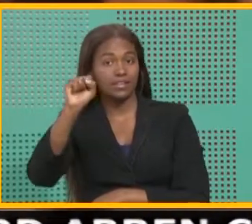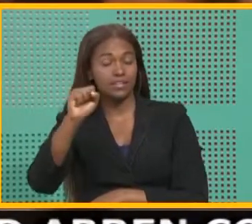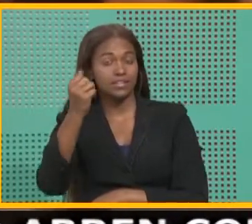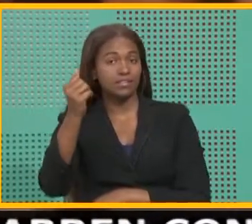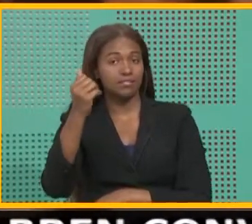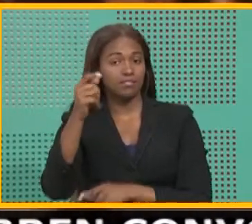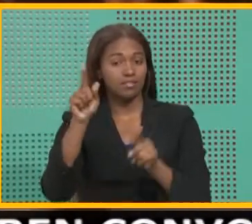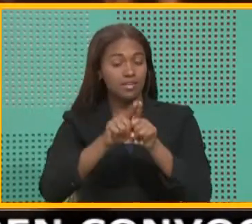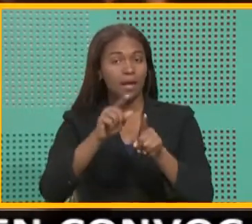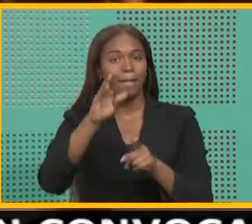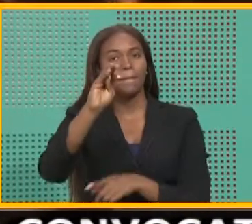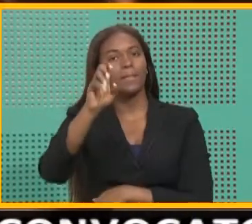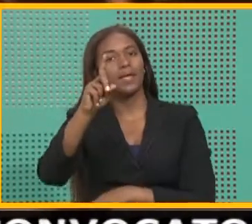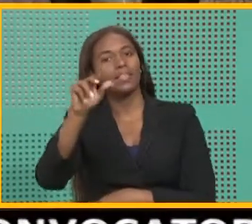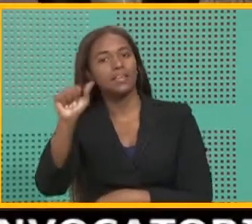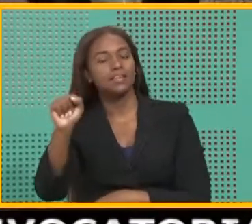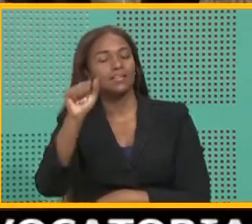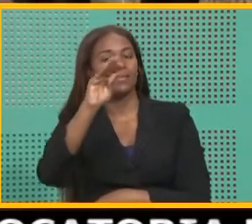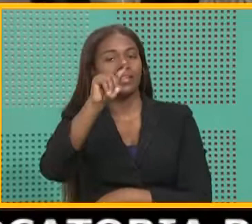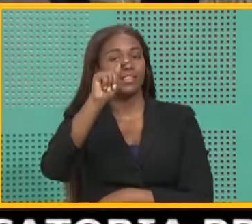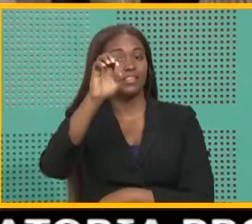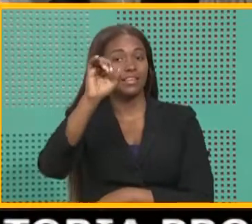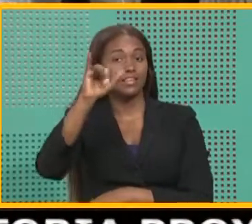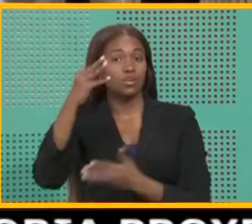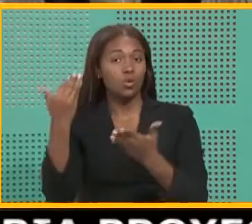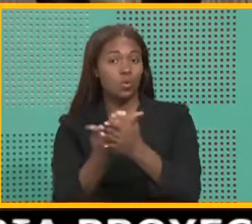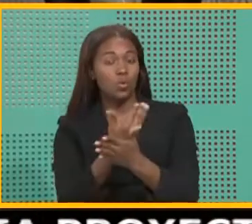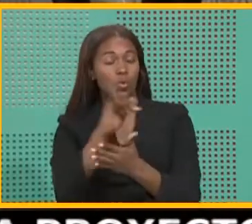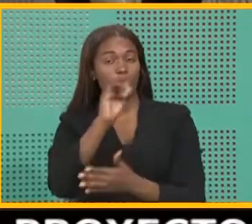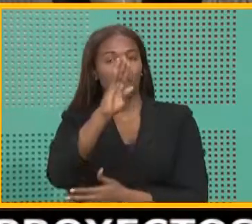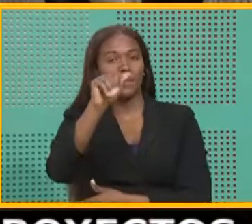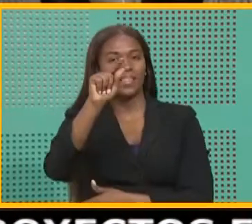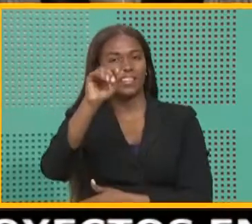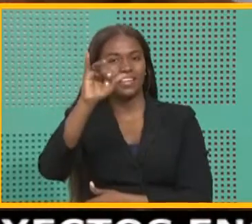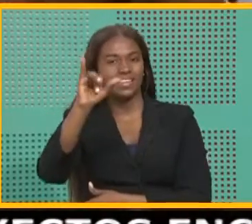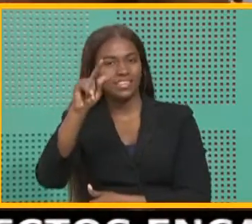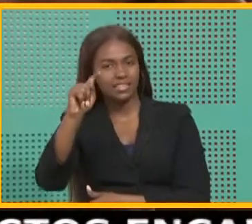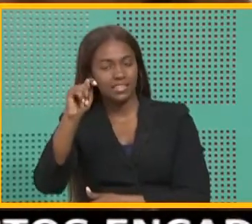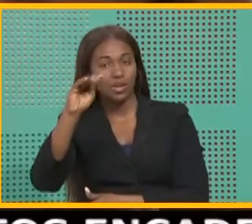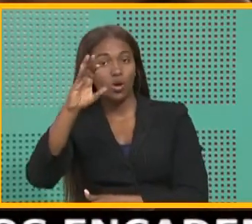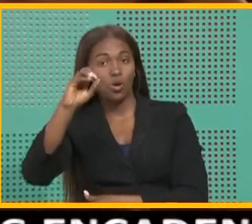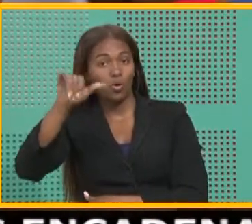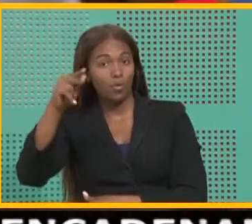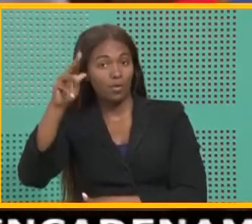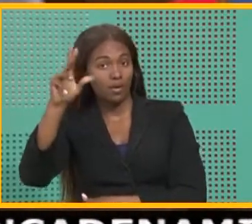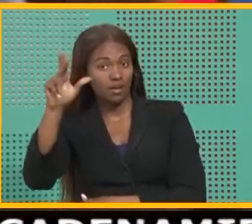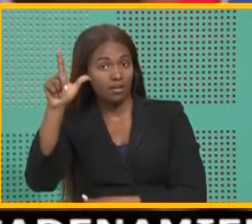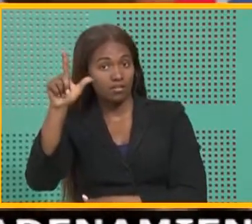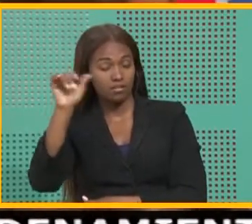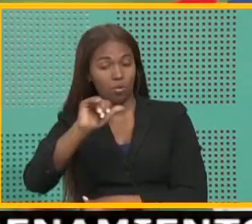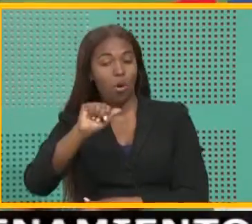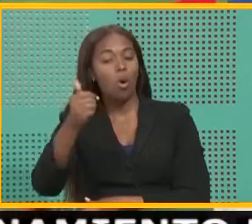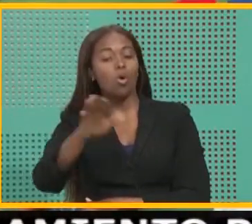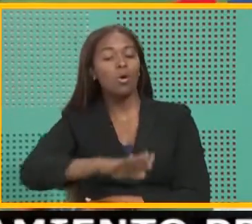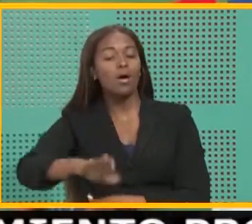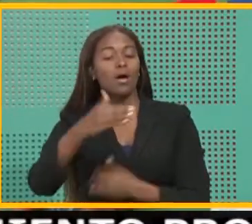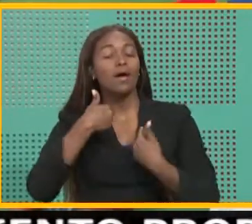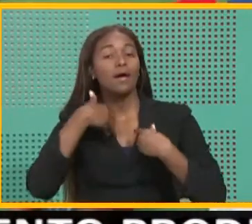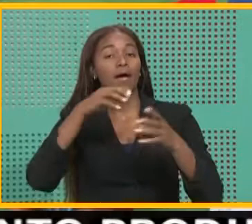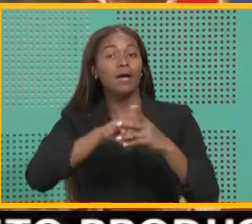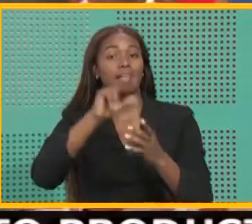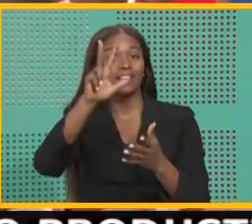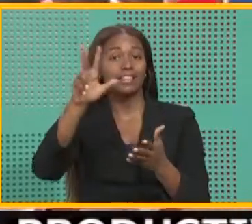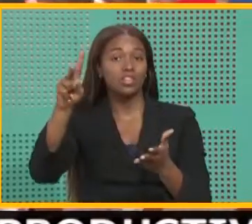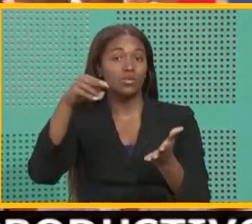Huecas, Los Melia, Batey Nuevo, Tío Filín, Batey Cojobal, entre otras comunidades con un estimado de 32.000